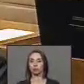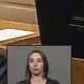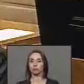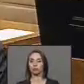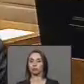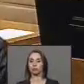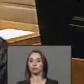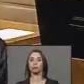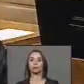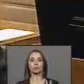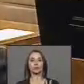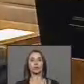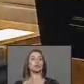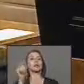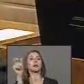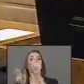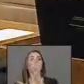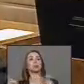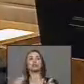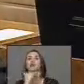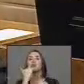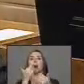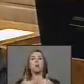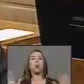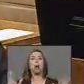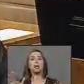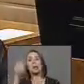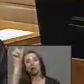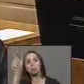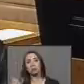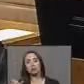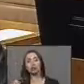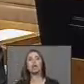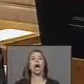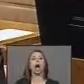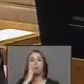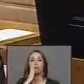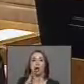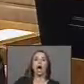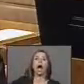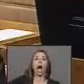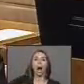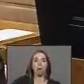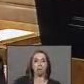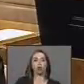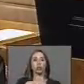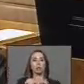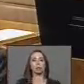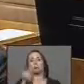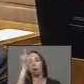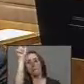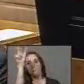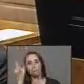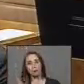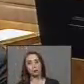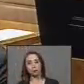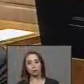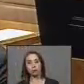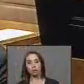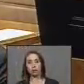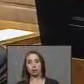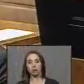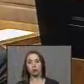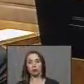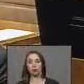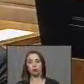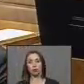El aporte de personas naturales que se mantiene vigente, es decir, personas